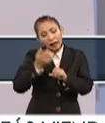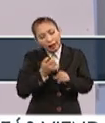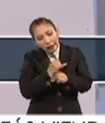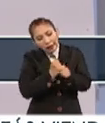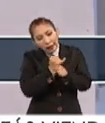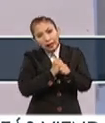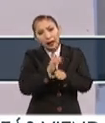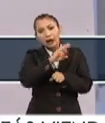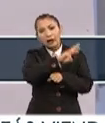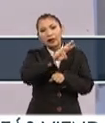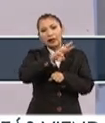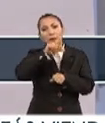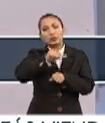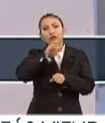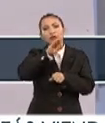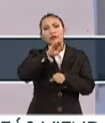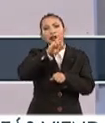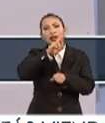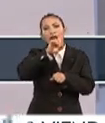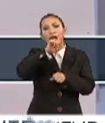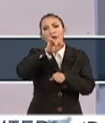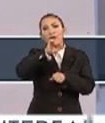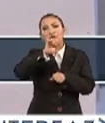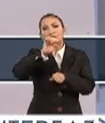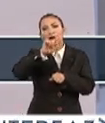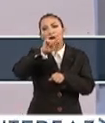el sitio web, que es